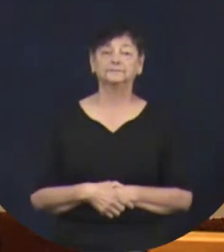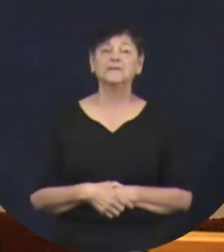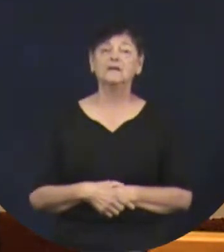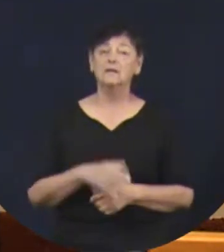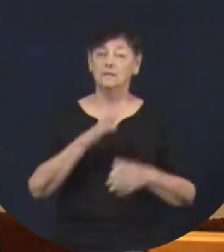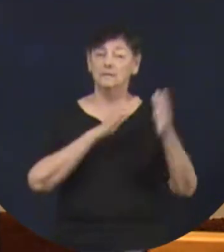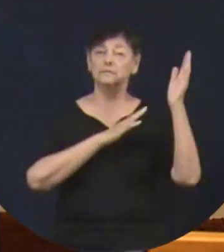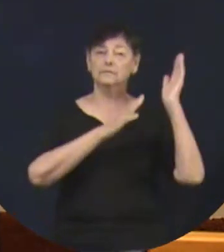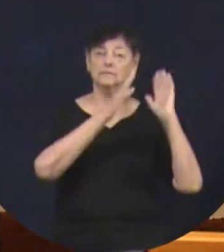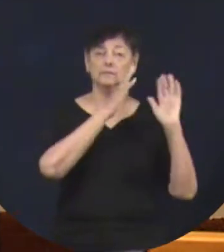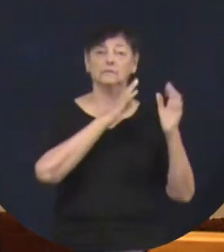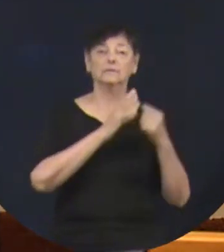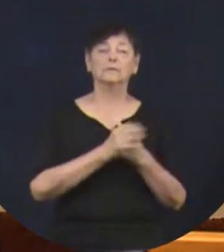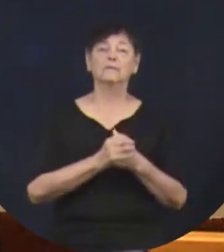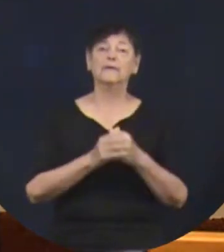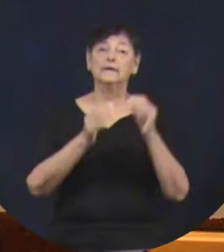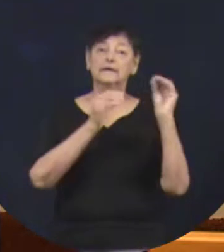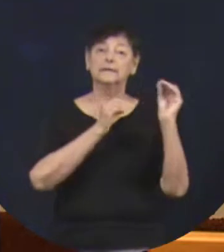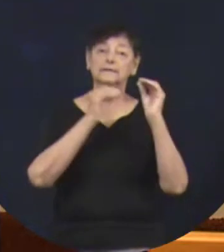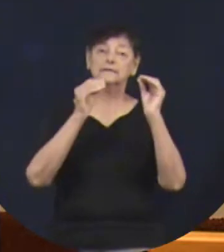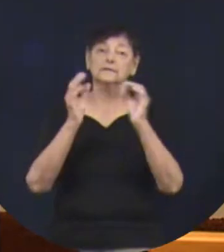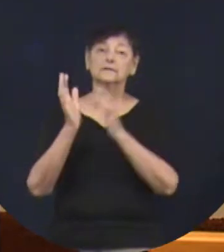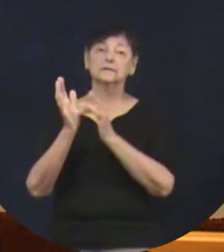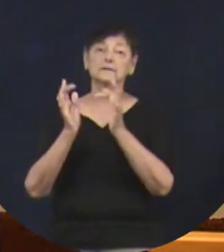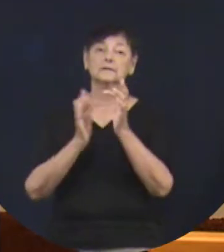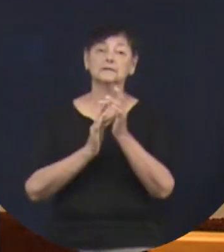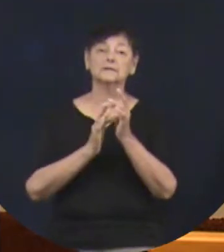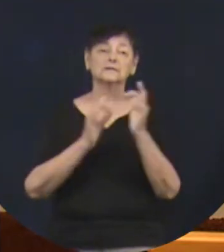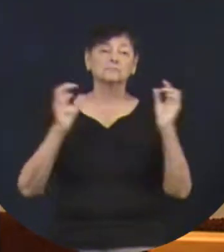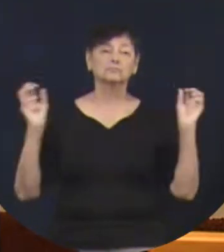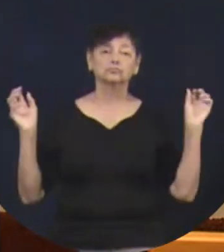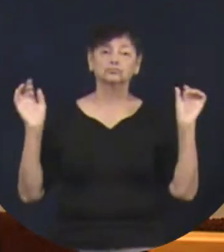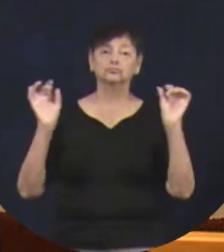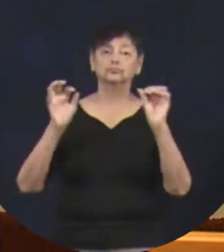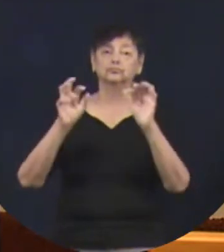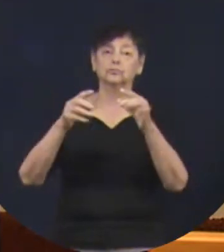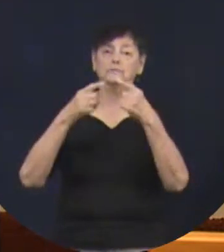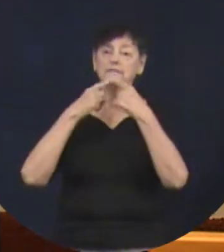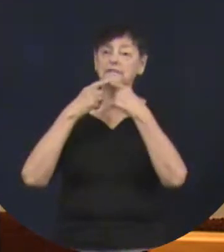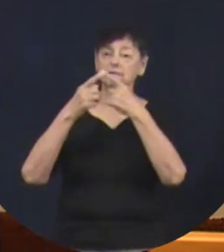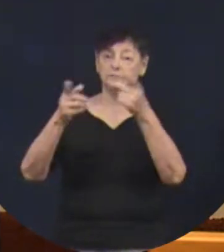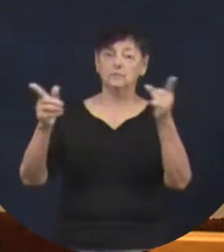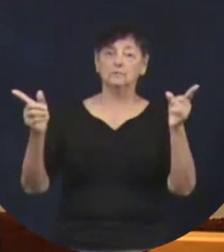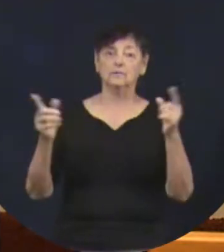En aquel tiempo, enseñaba Jesús a la multitud y le decía: